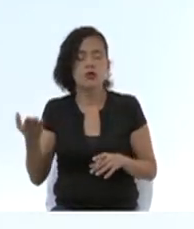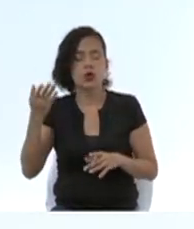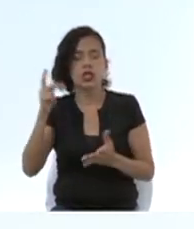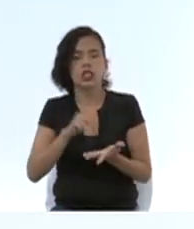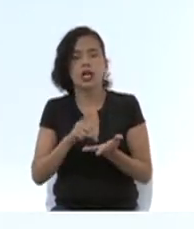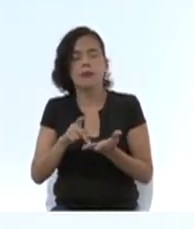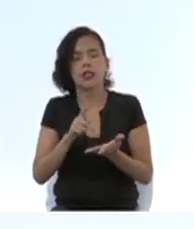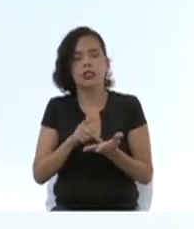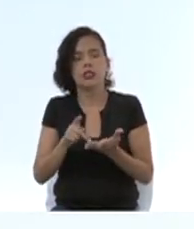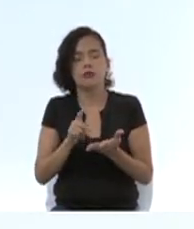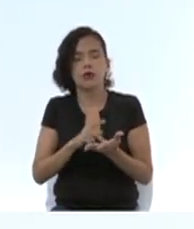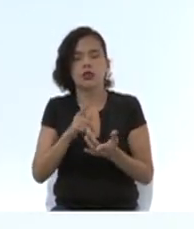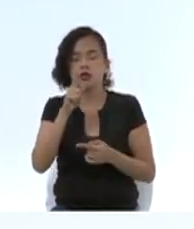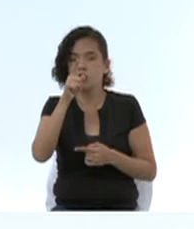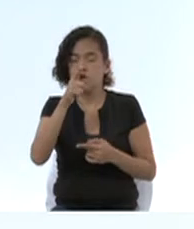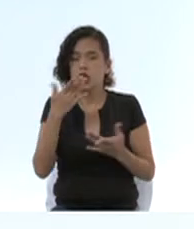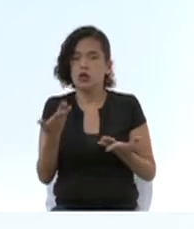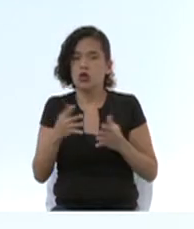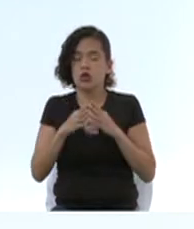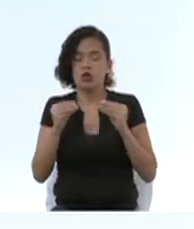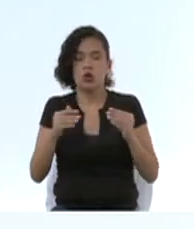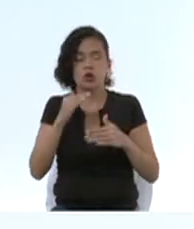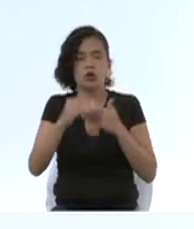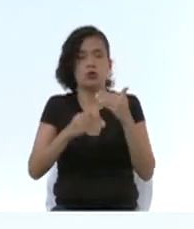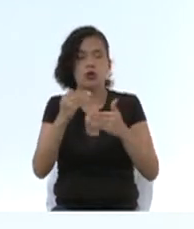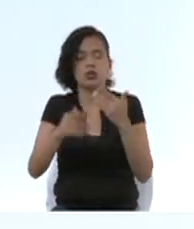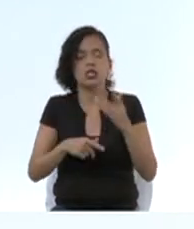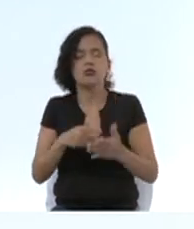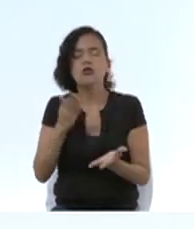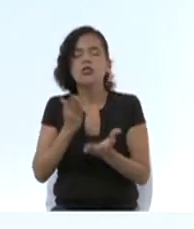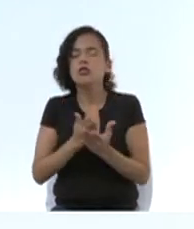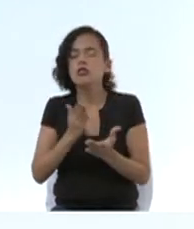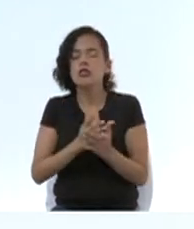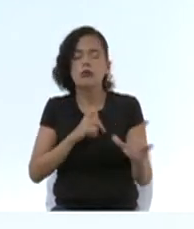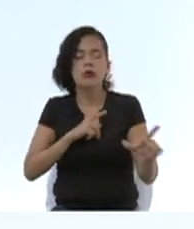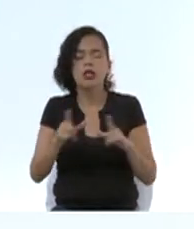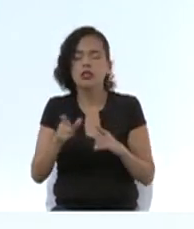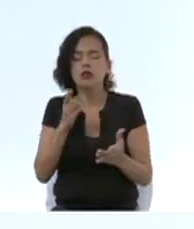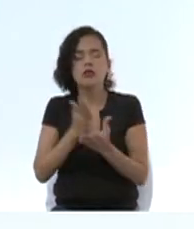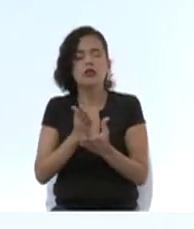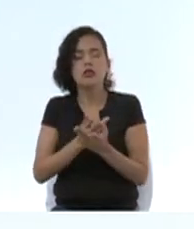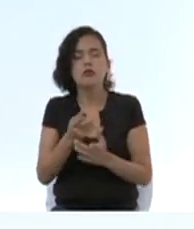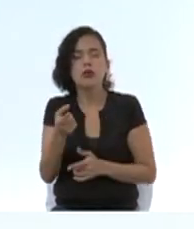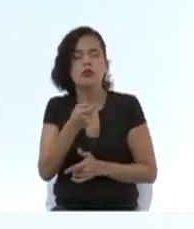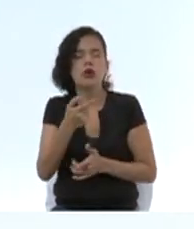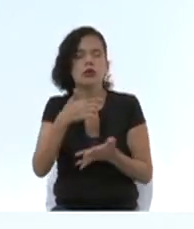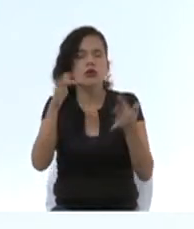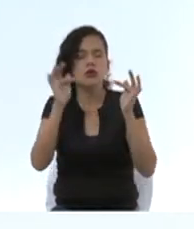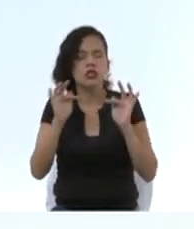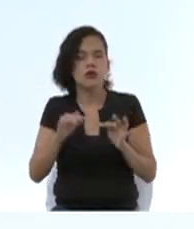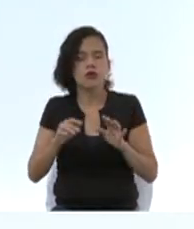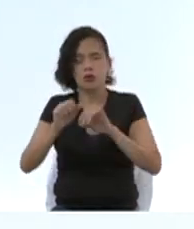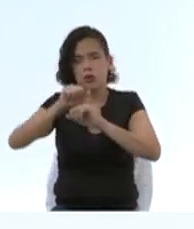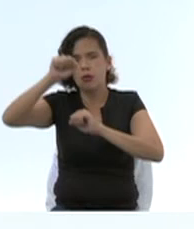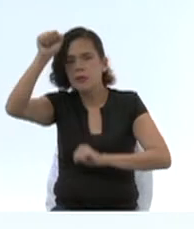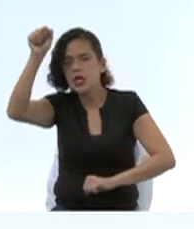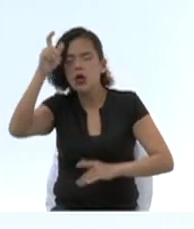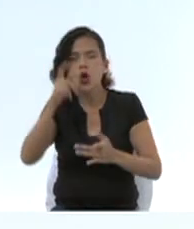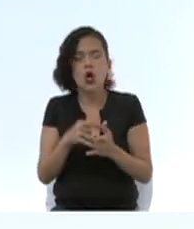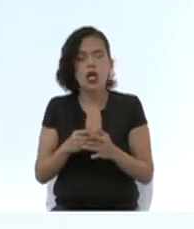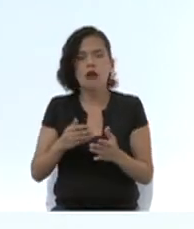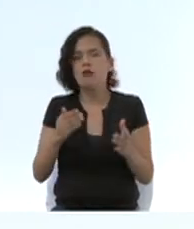la participación que tuvieron ellos en todos estos procesos, siempre dispuestos, siempre buscando esas estrategias, el papelógrafo,